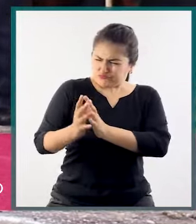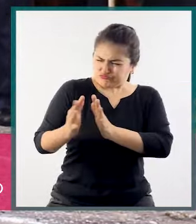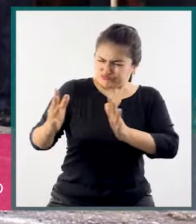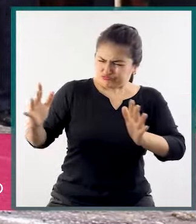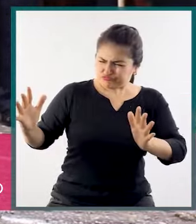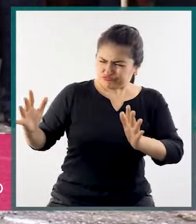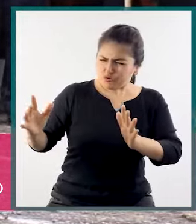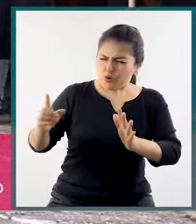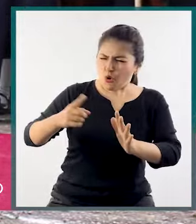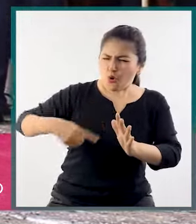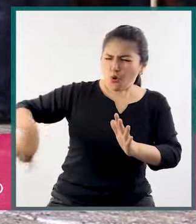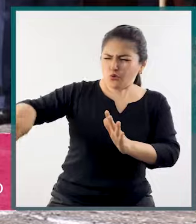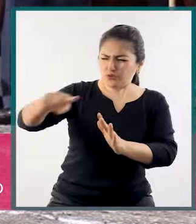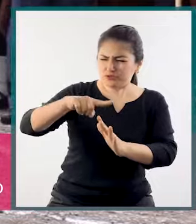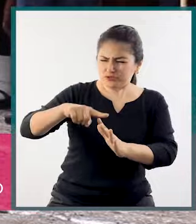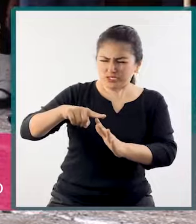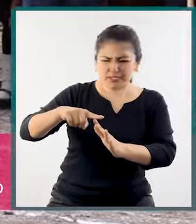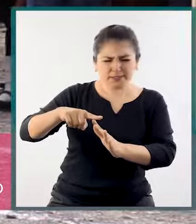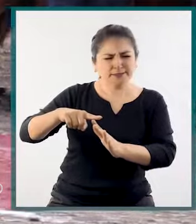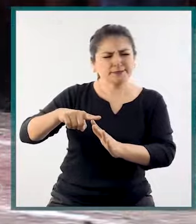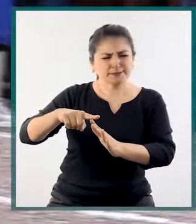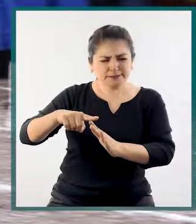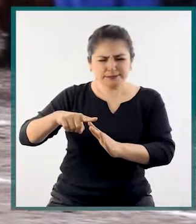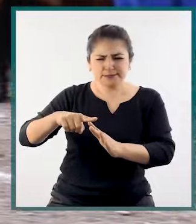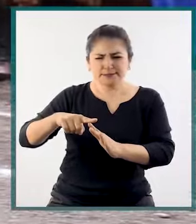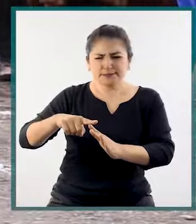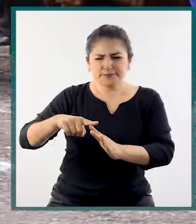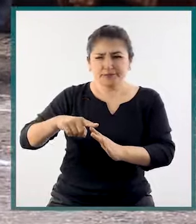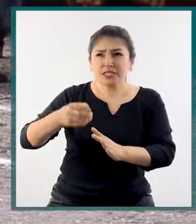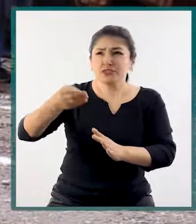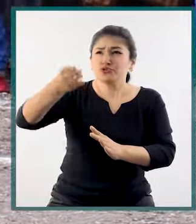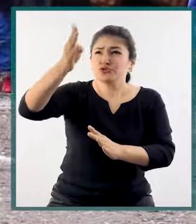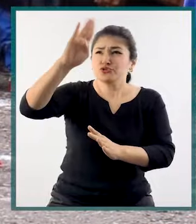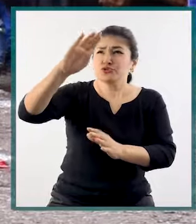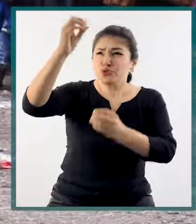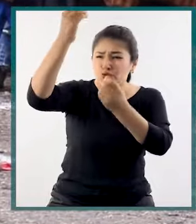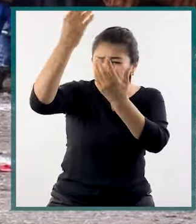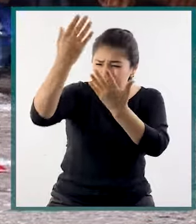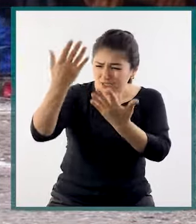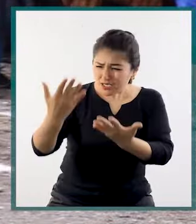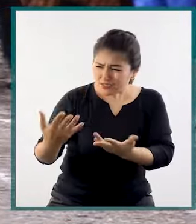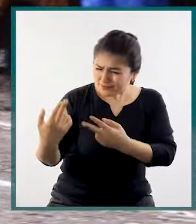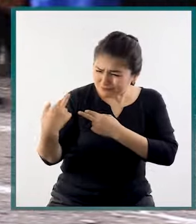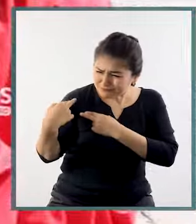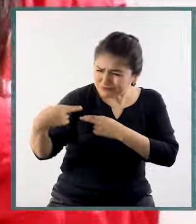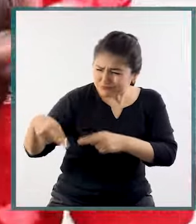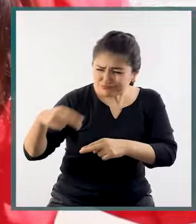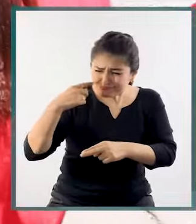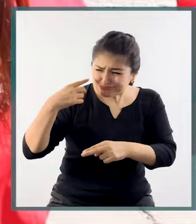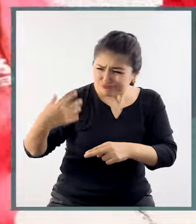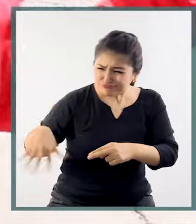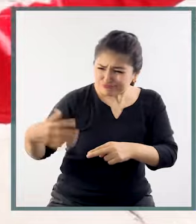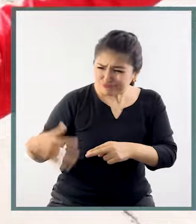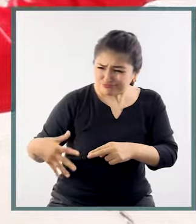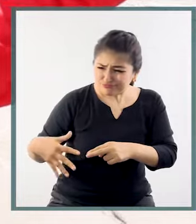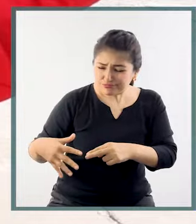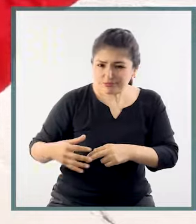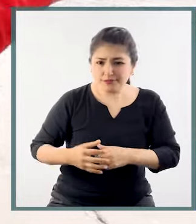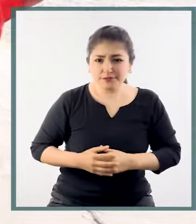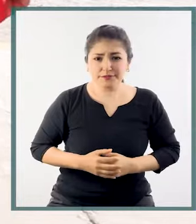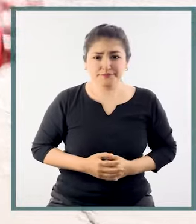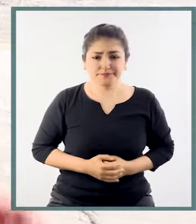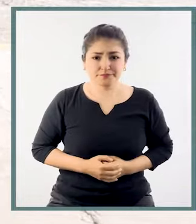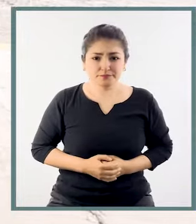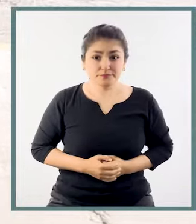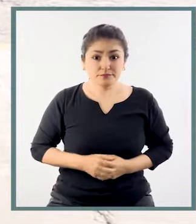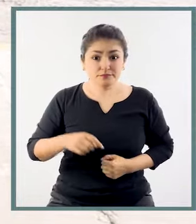completar la obra más grande que el cielo ha encomendado a los hombres! Hace unos instantes acabaron